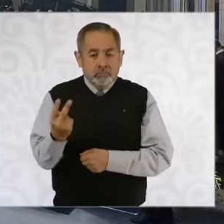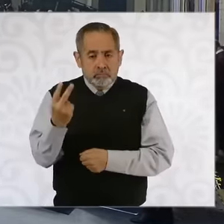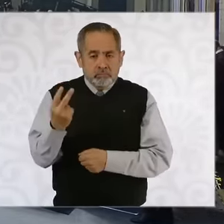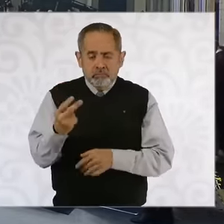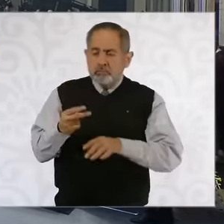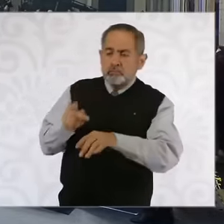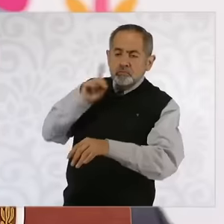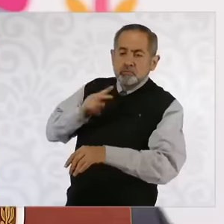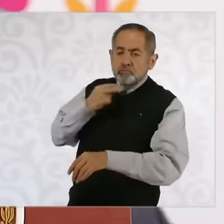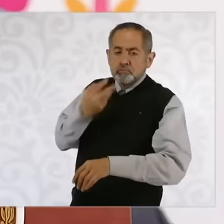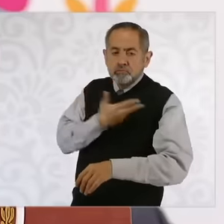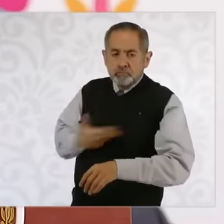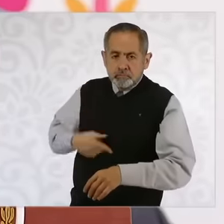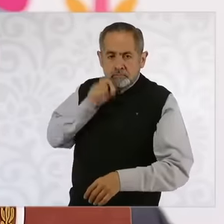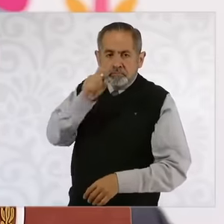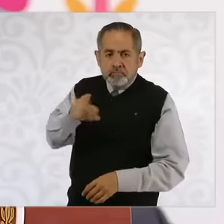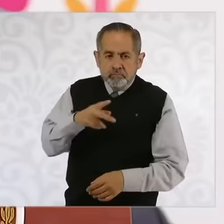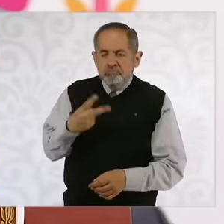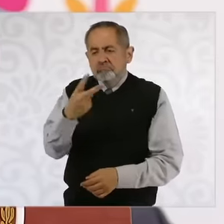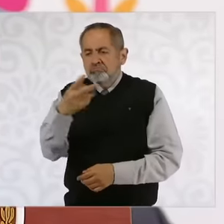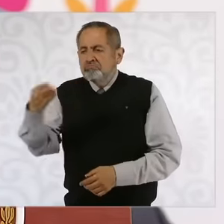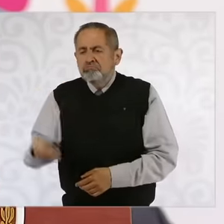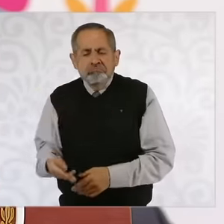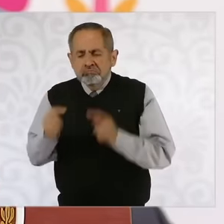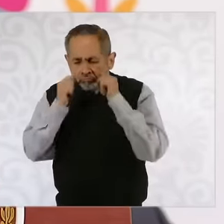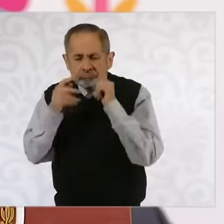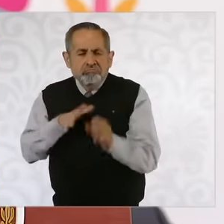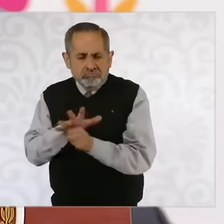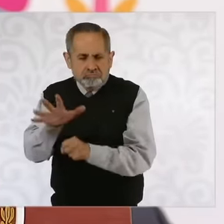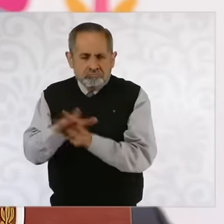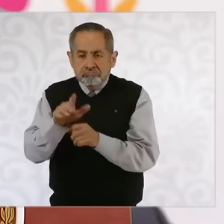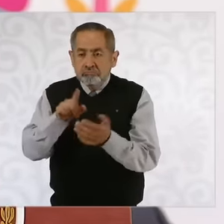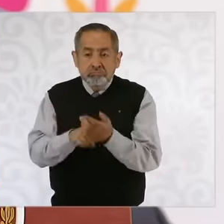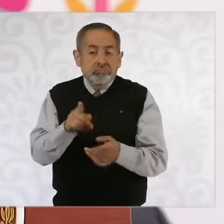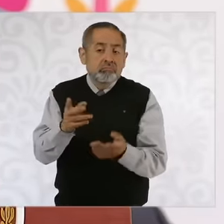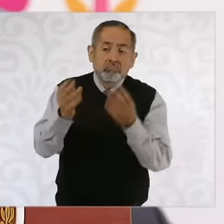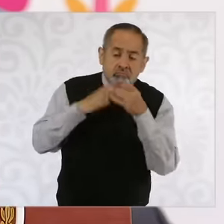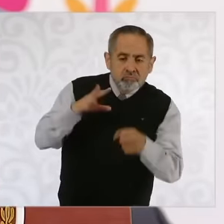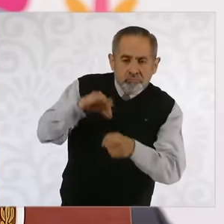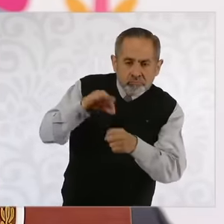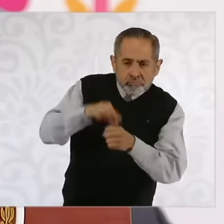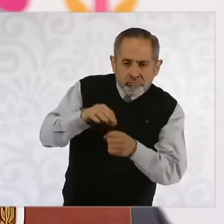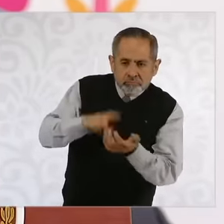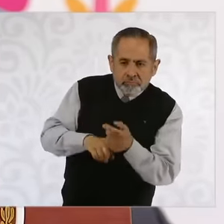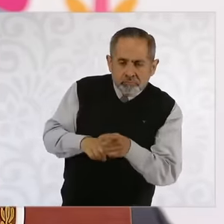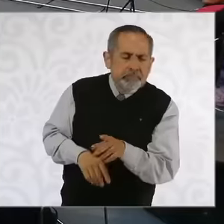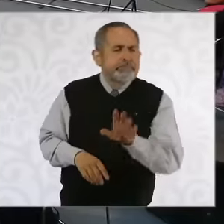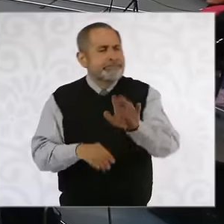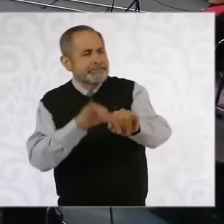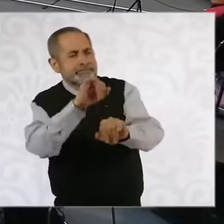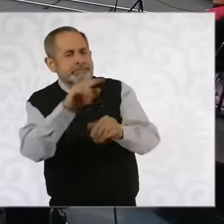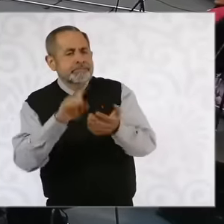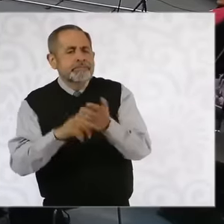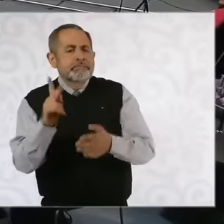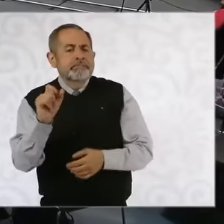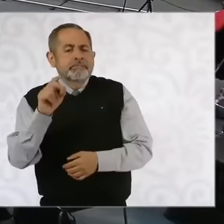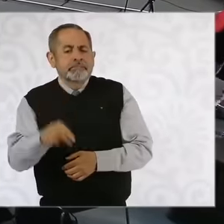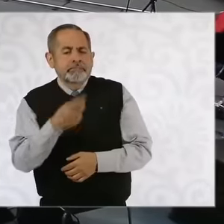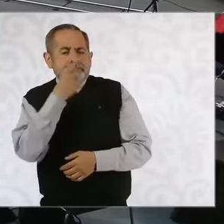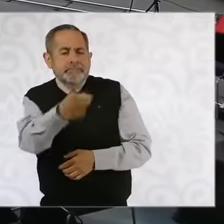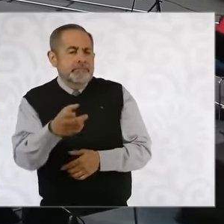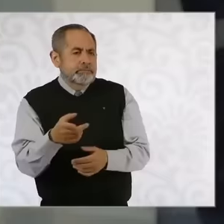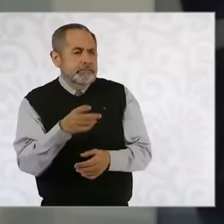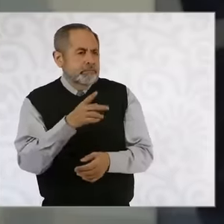por cierto, de todas maneras se tienen las 2/3 partes. Claro, claro. Aunque él no haya... Sí, bueno, pero es que lo que argumenta el PAN, justamente por